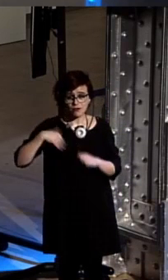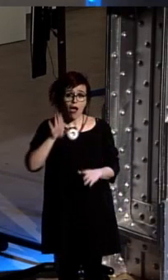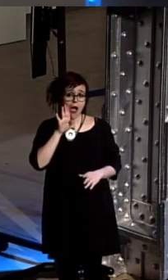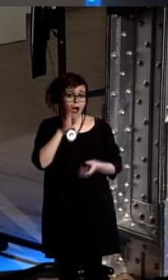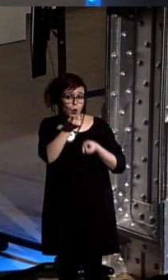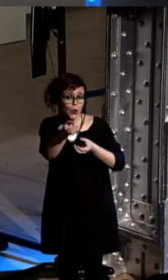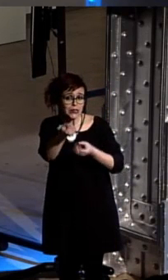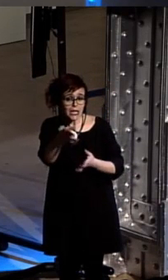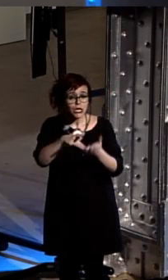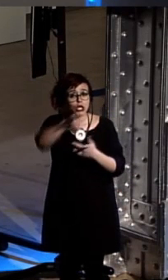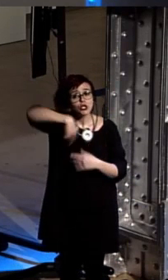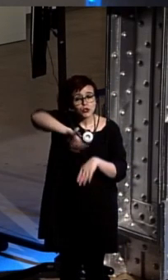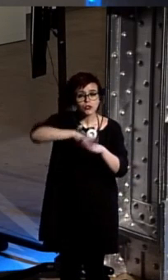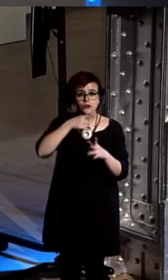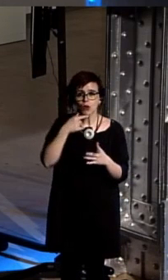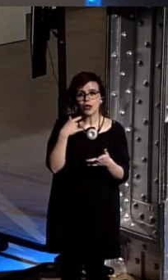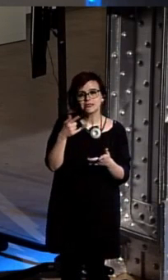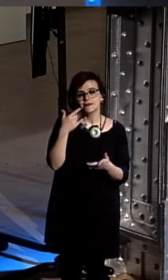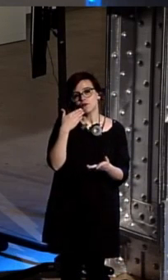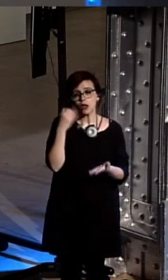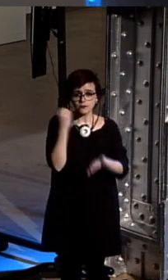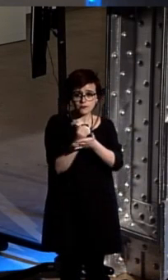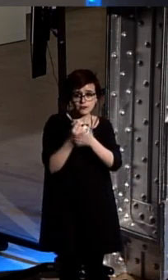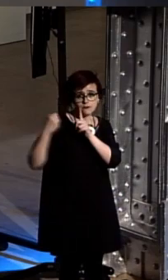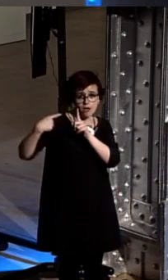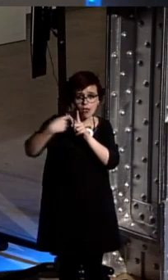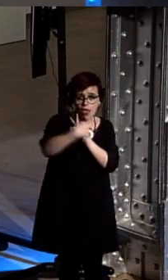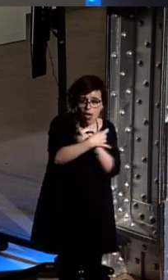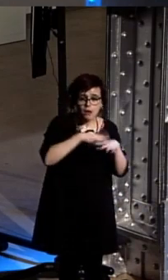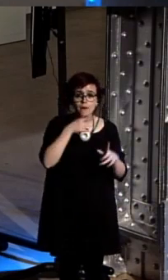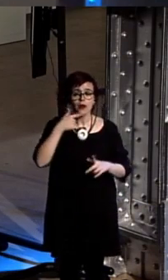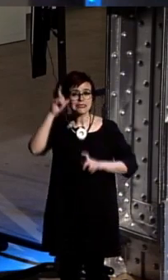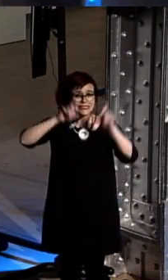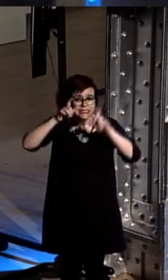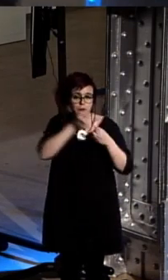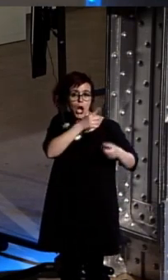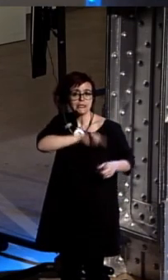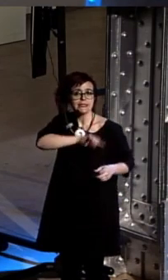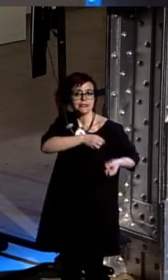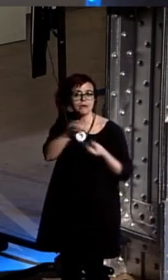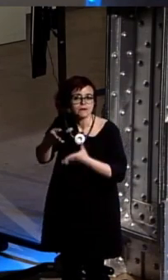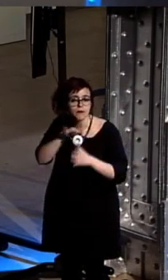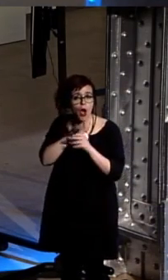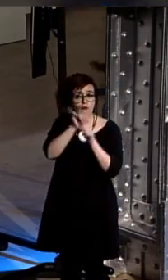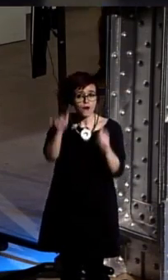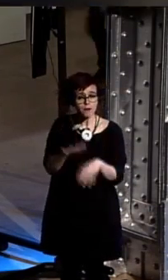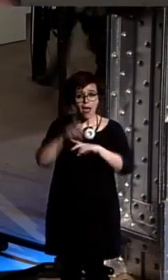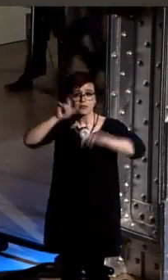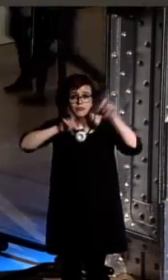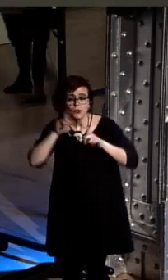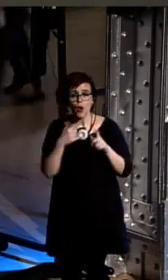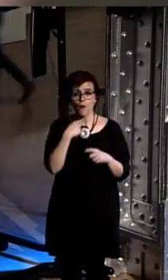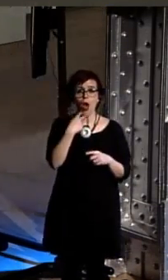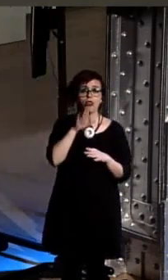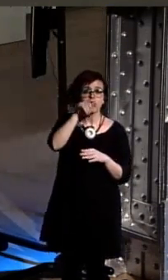explicar, nosotros utilizamos muchas señales para expresar cómo nos sentimos. Las expresiones faciales, el